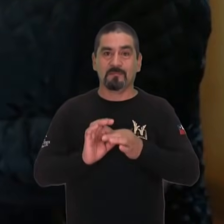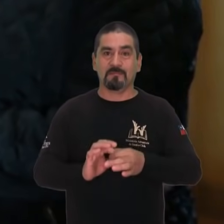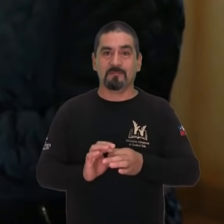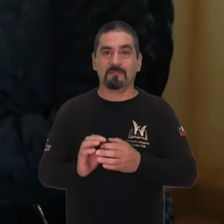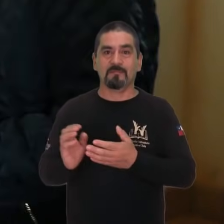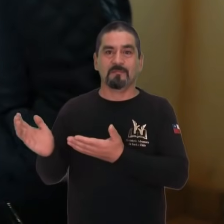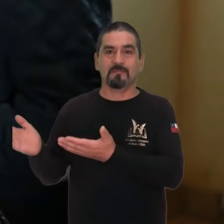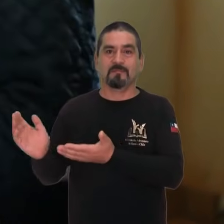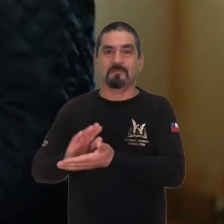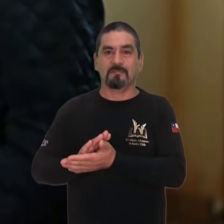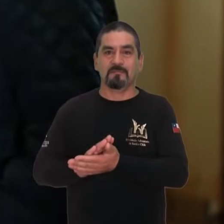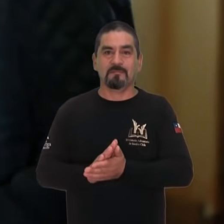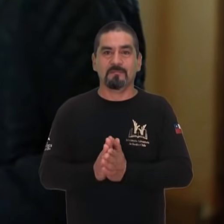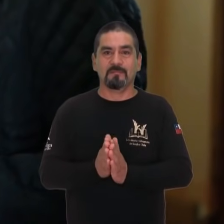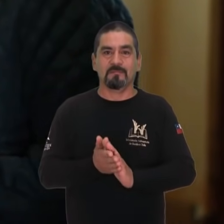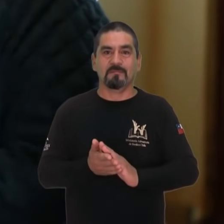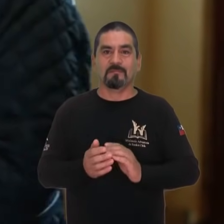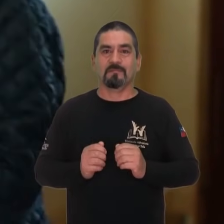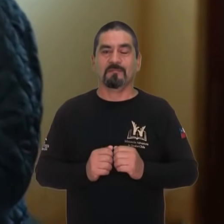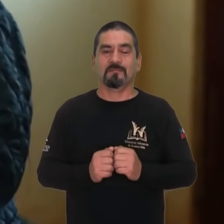dando.